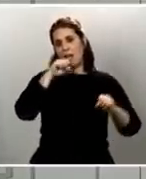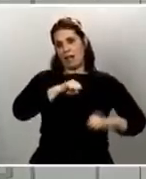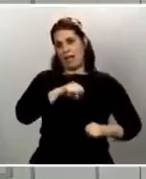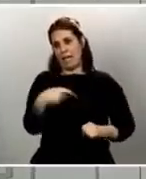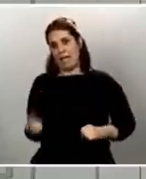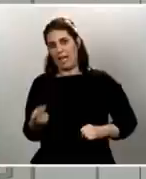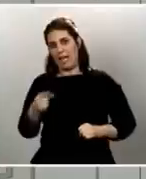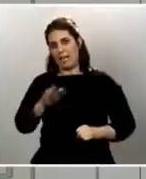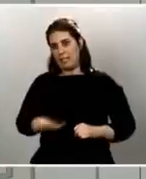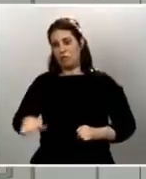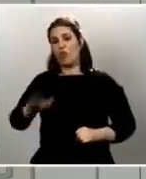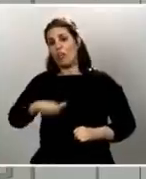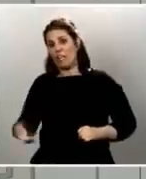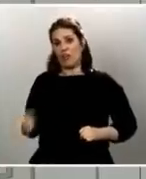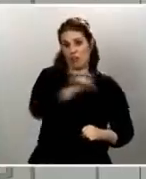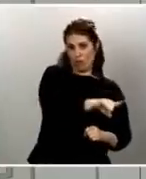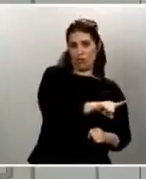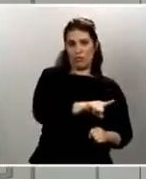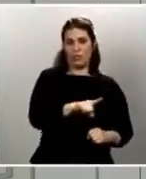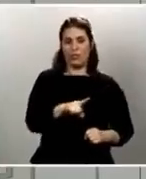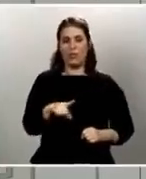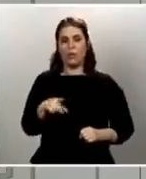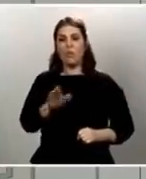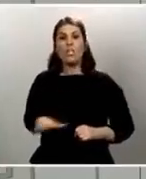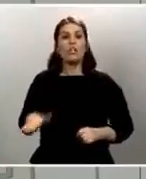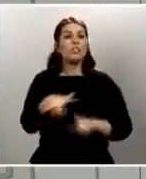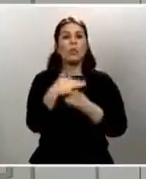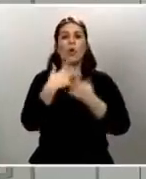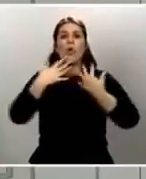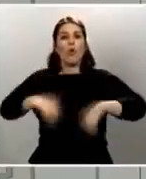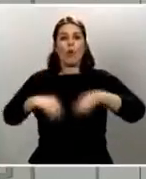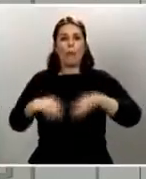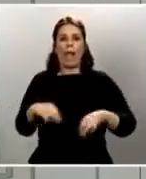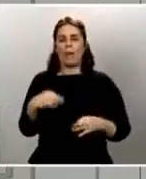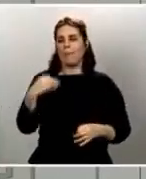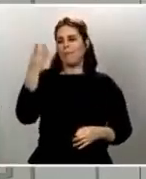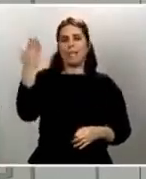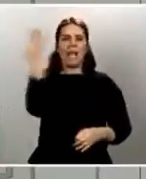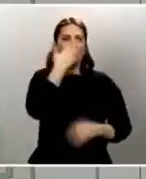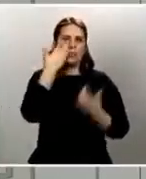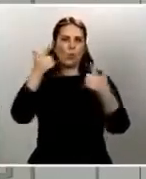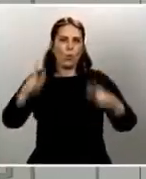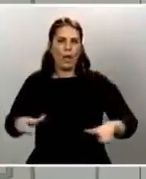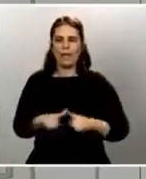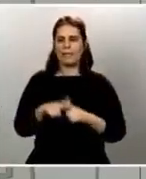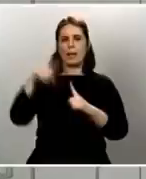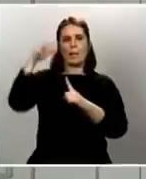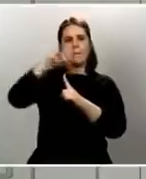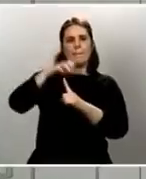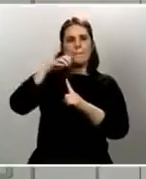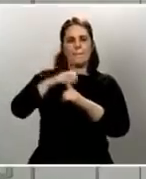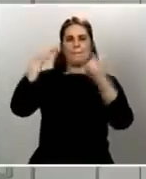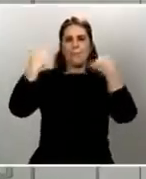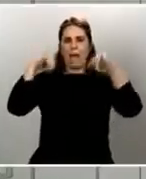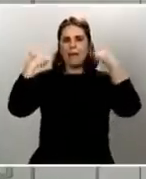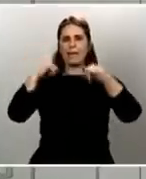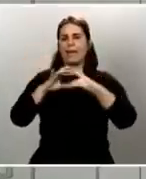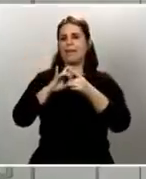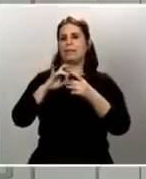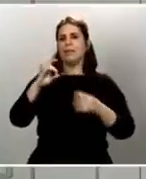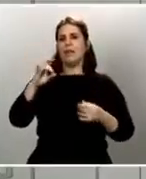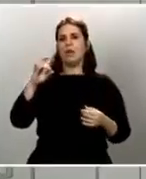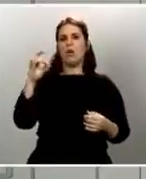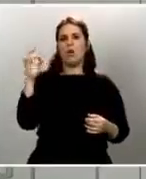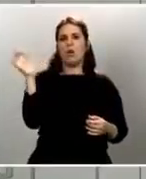en unha situación normal en as escolas, nos parques, en a súa relación personal, se transmite moito